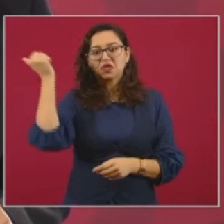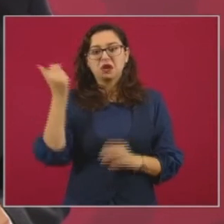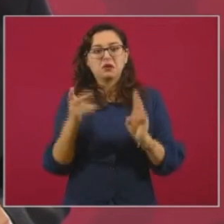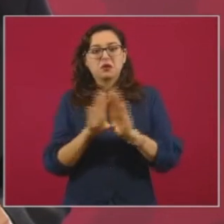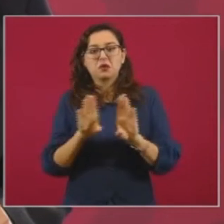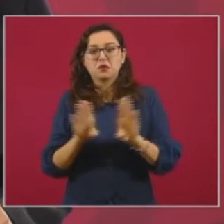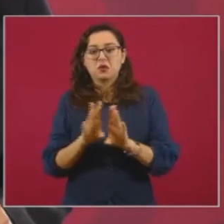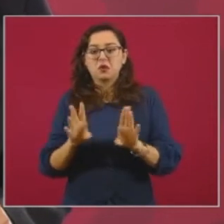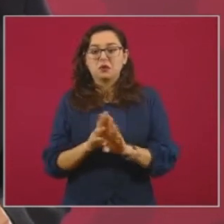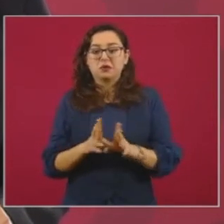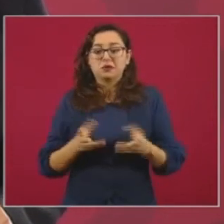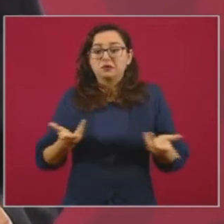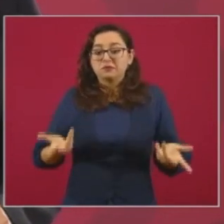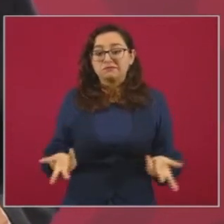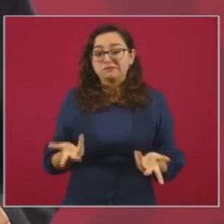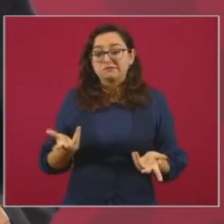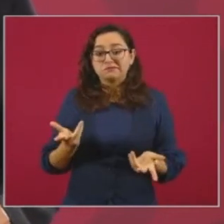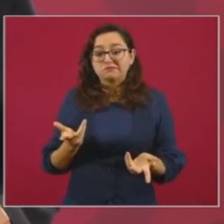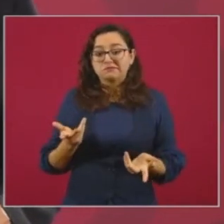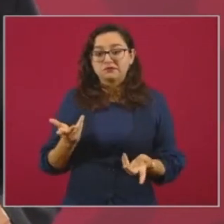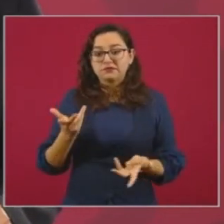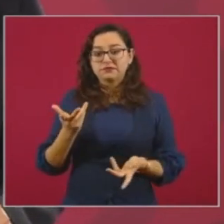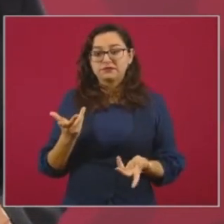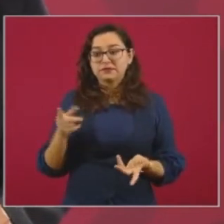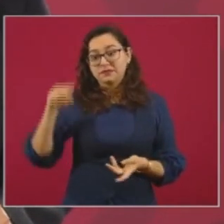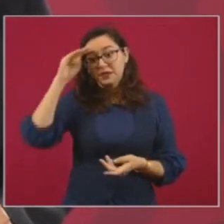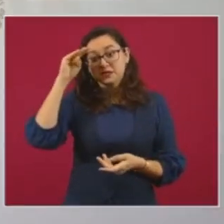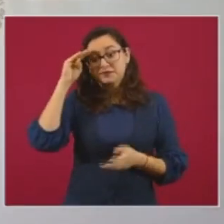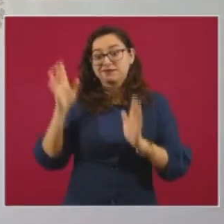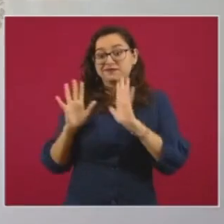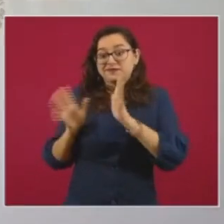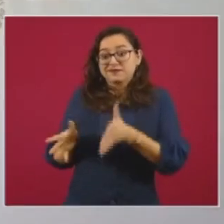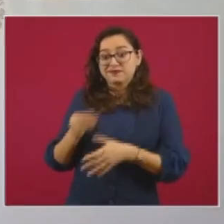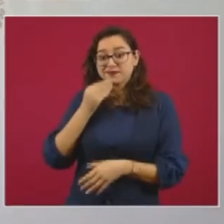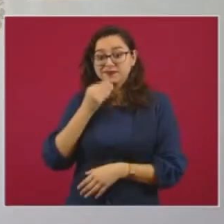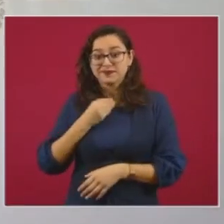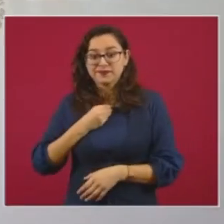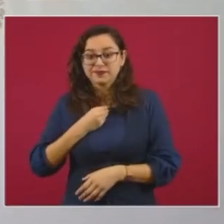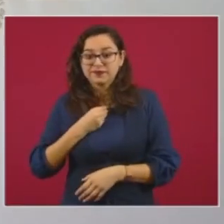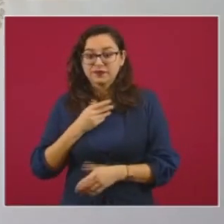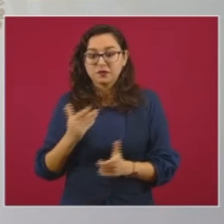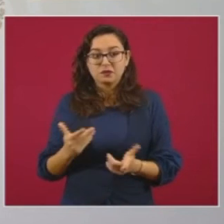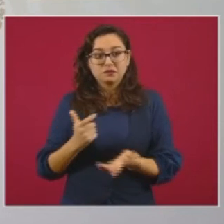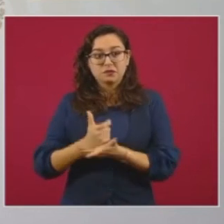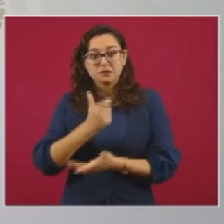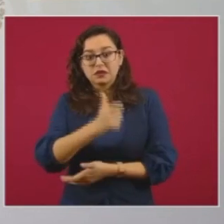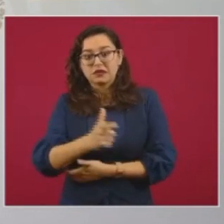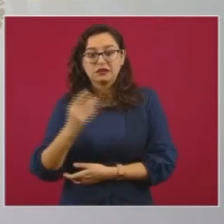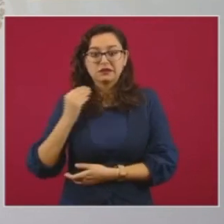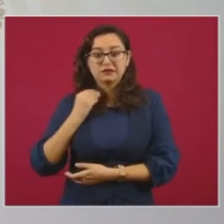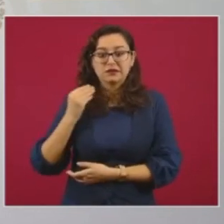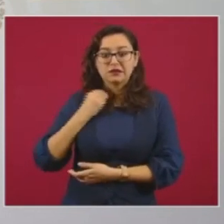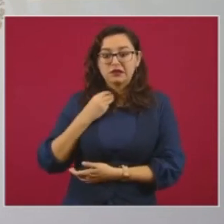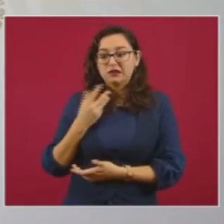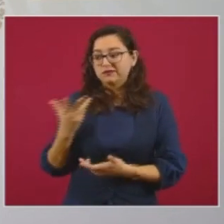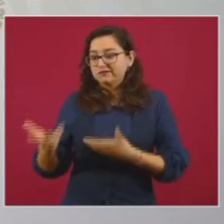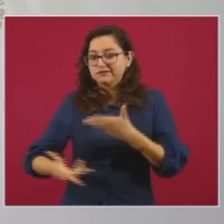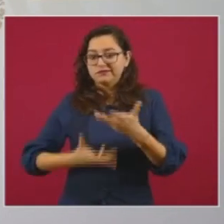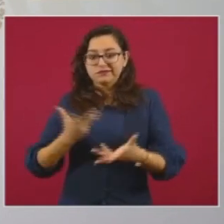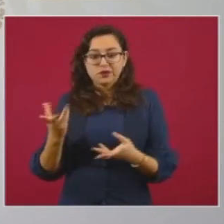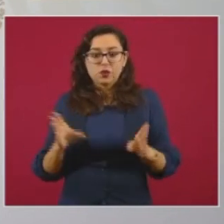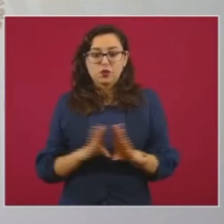cabo porque no se tiene recursos para pagar un abogado, no se tiene una